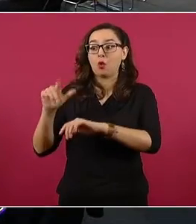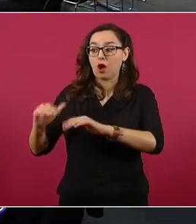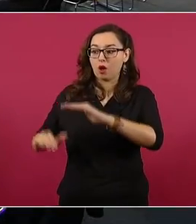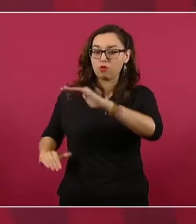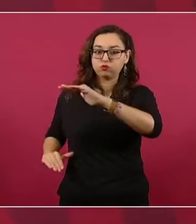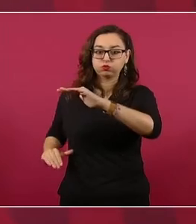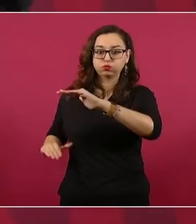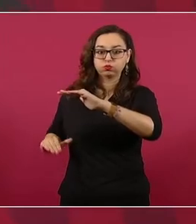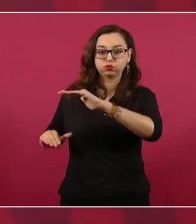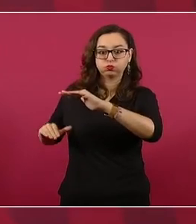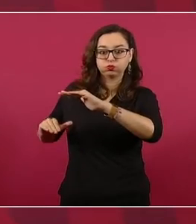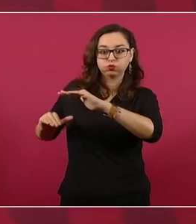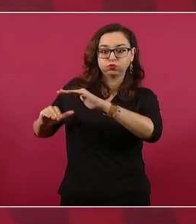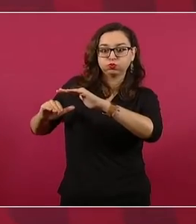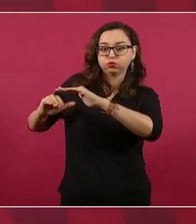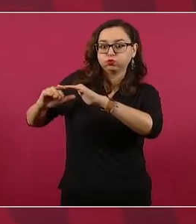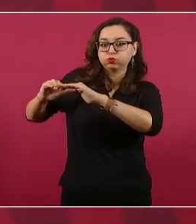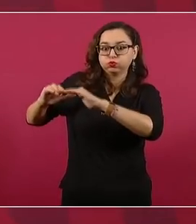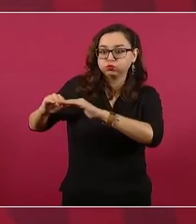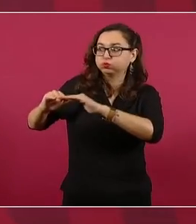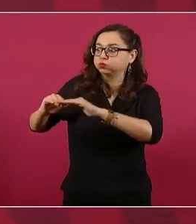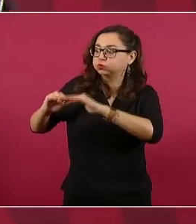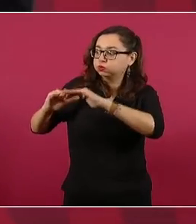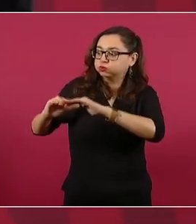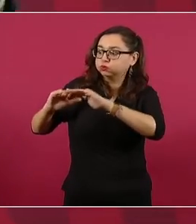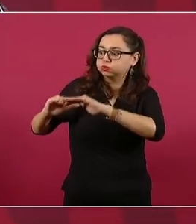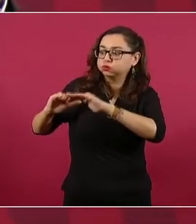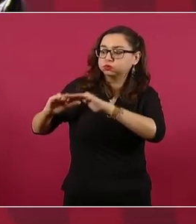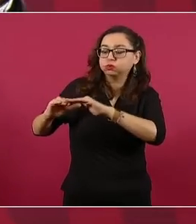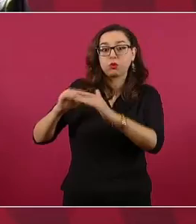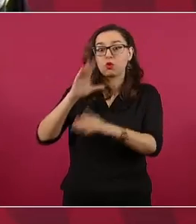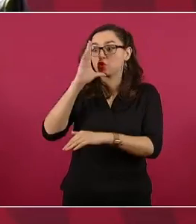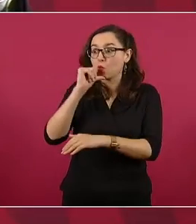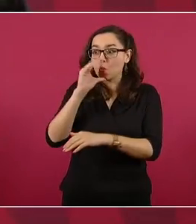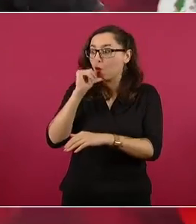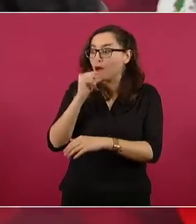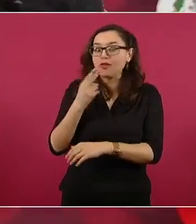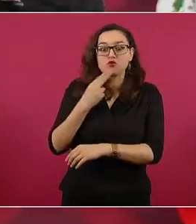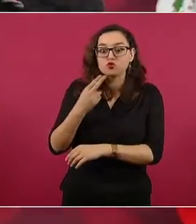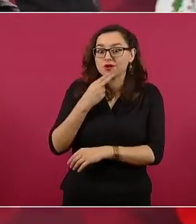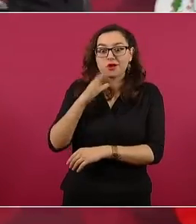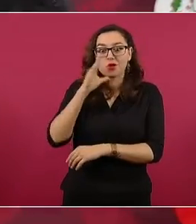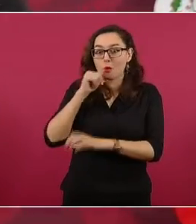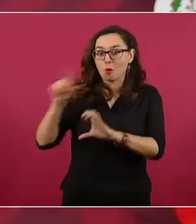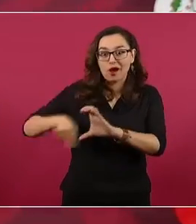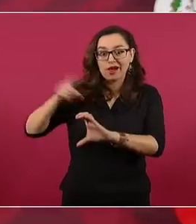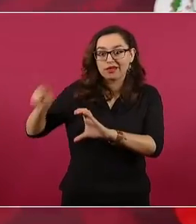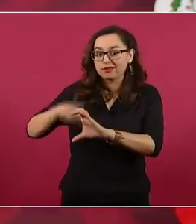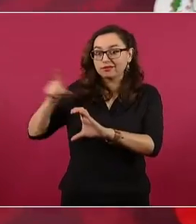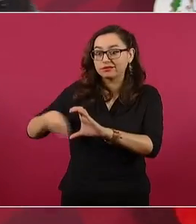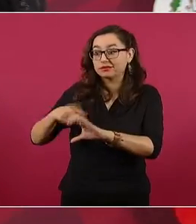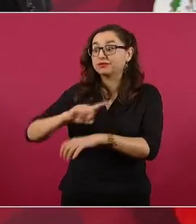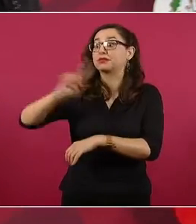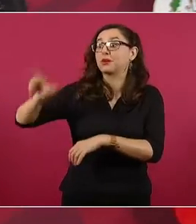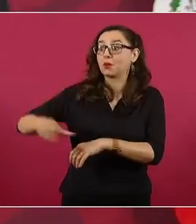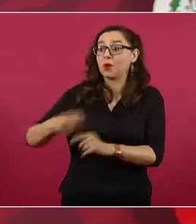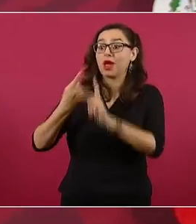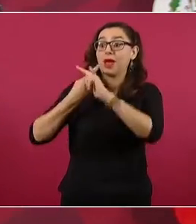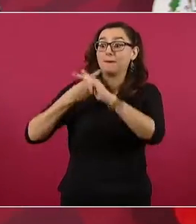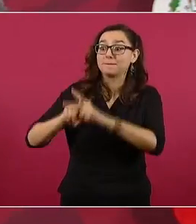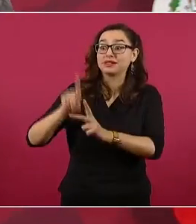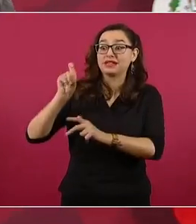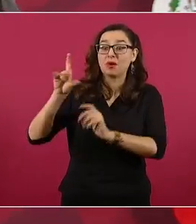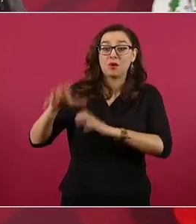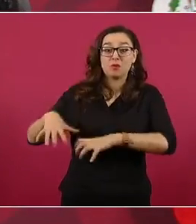y venían los tiempos de lluvia, tormentas, y había que soltar el agua e